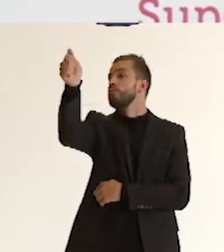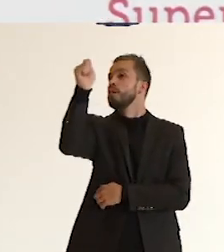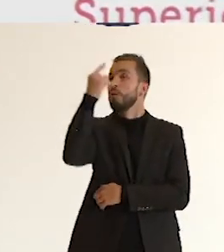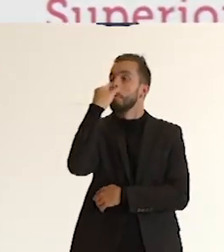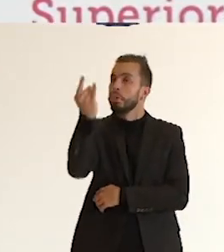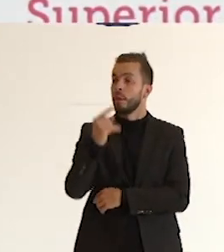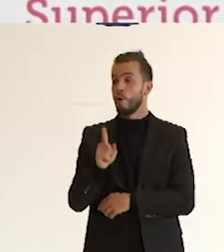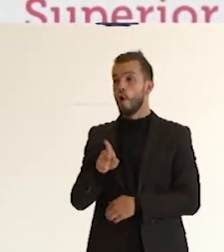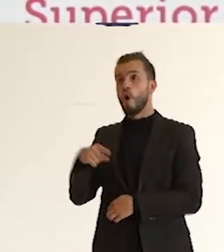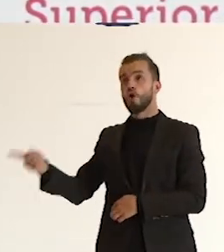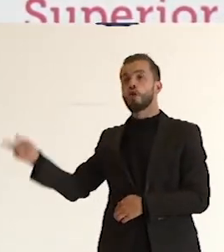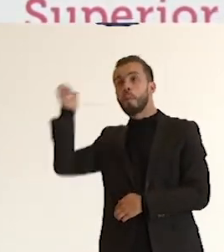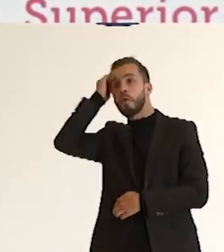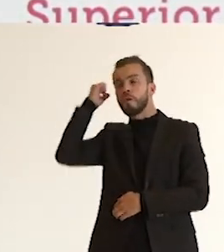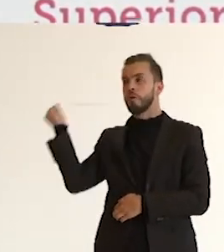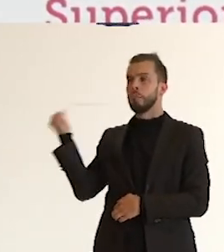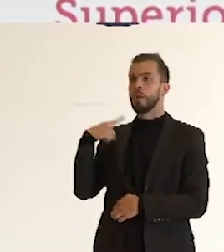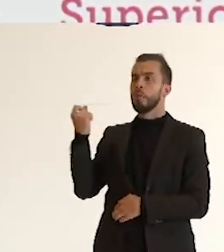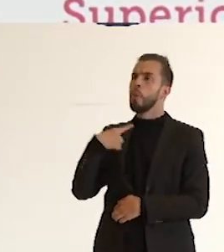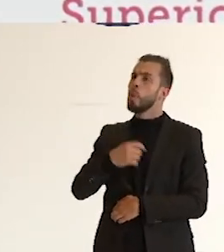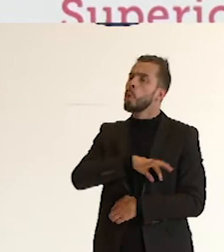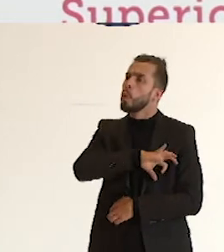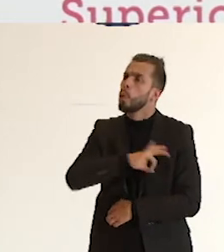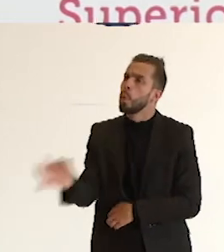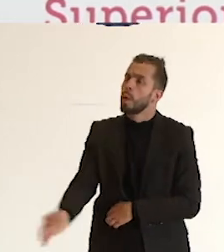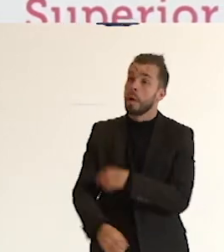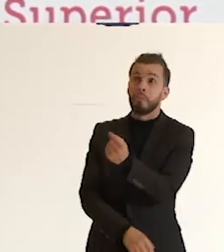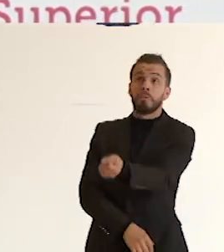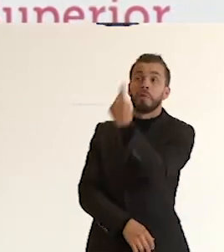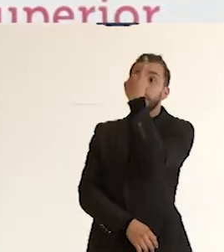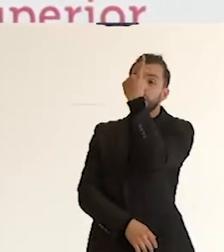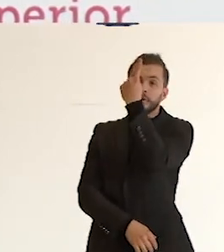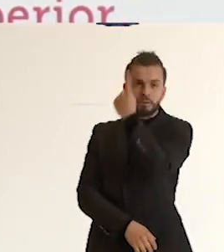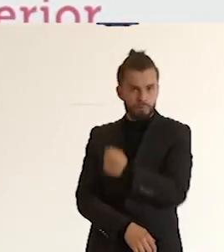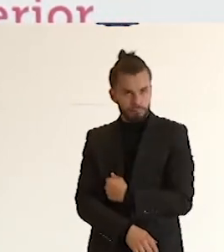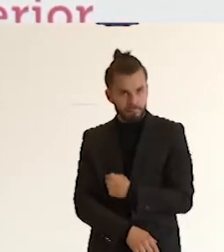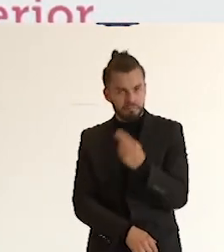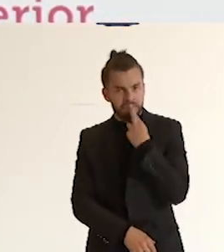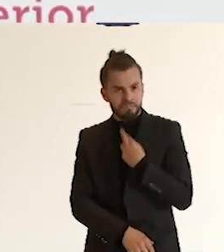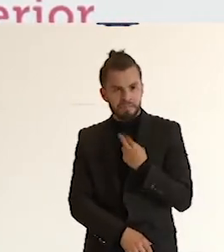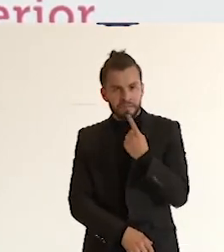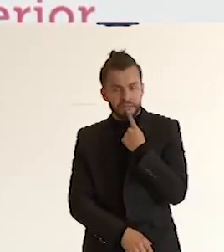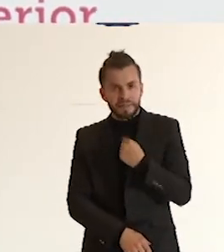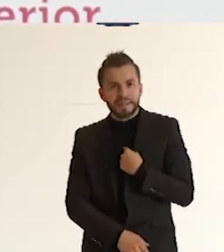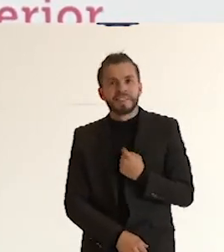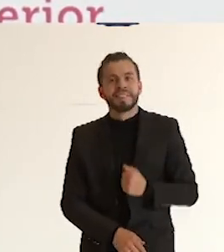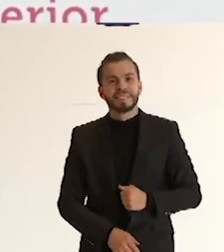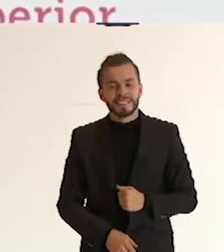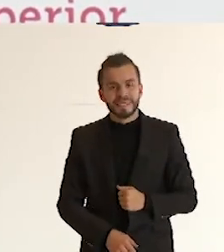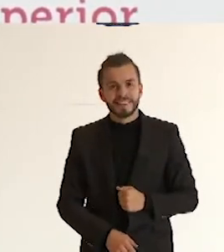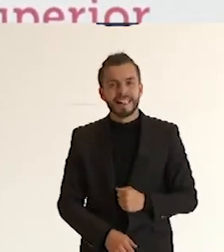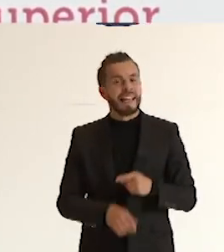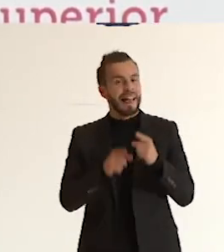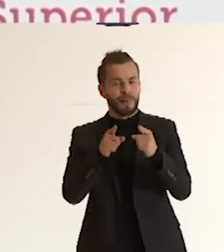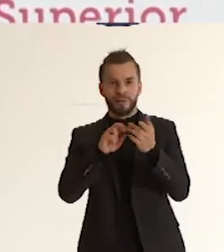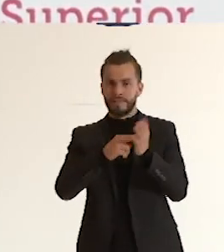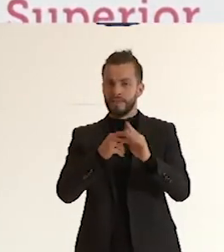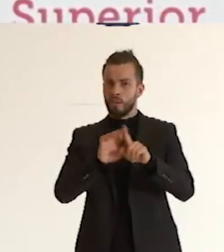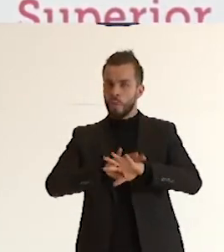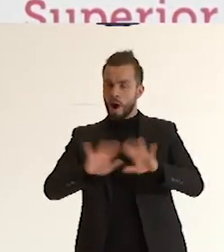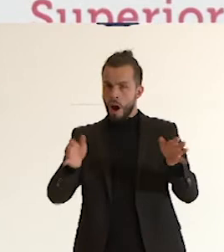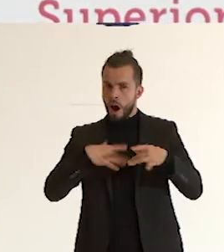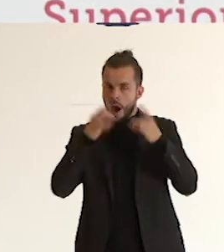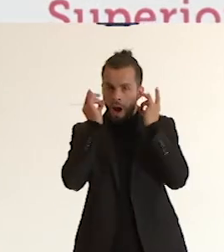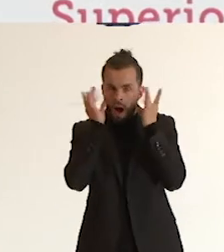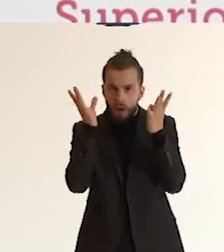de mis profesores nunca me han hecho esas preguntas es no parece que eso sean temas de los que se tengan que ocupar el resto de los profesores y eso es muy grave porque esa es la imagen